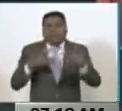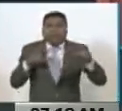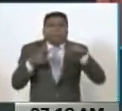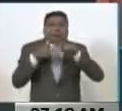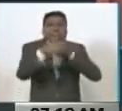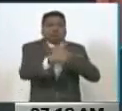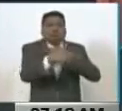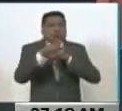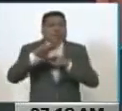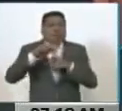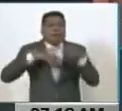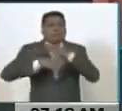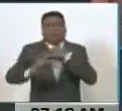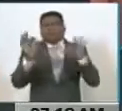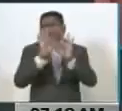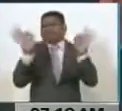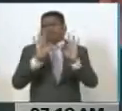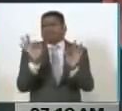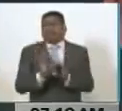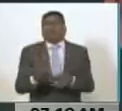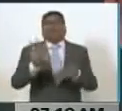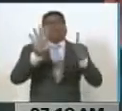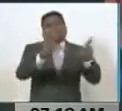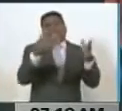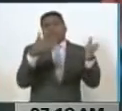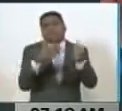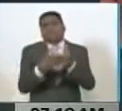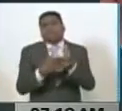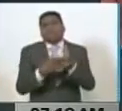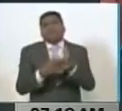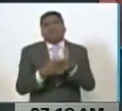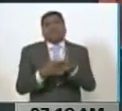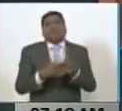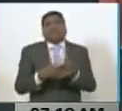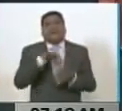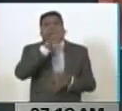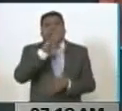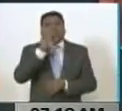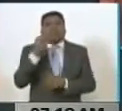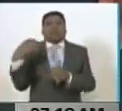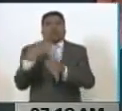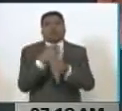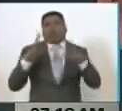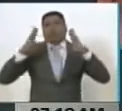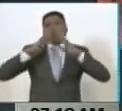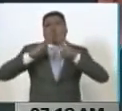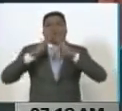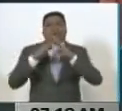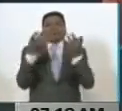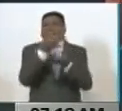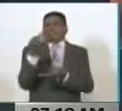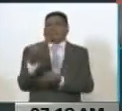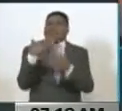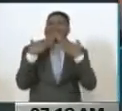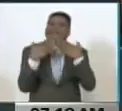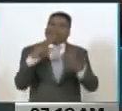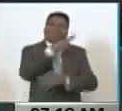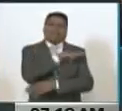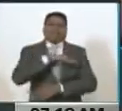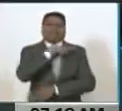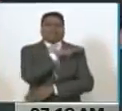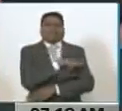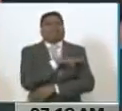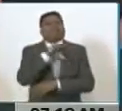forma completamente gratuita, 6 mil animales que han encontrado hogar gracias a la Misión Nevado mediante